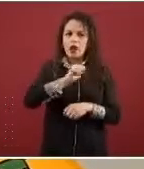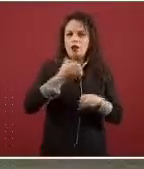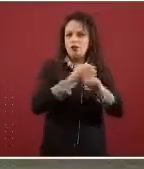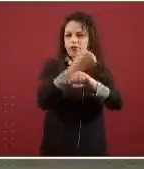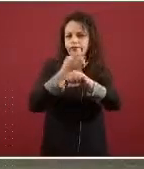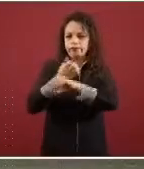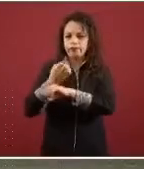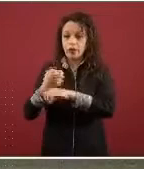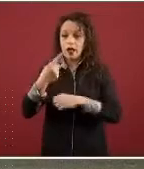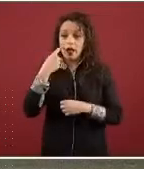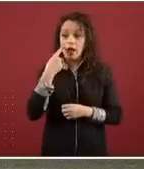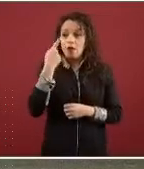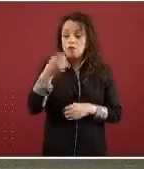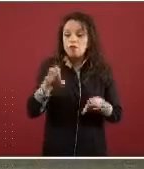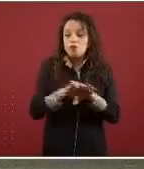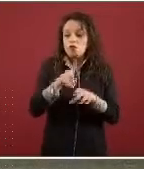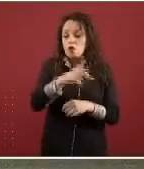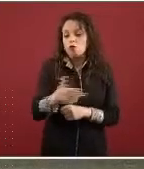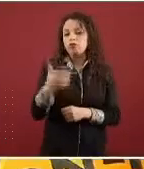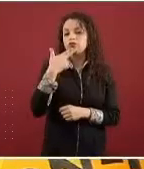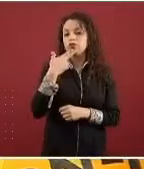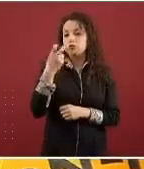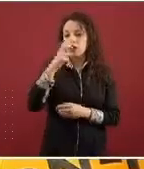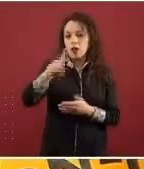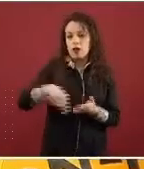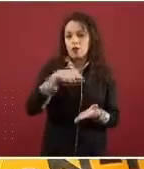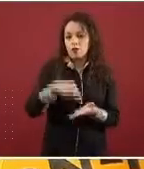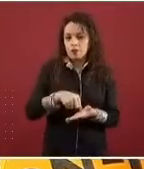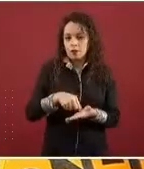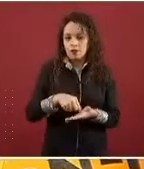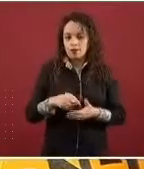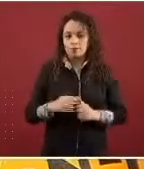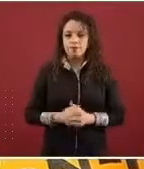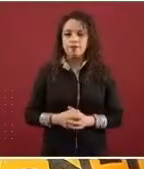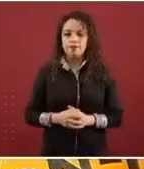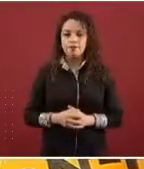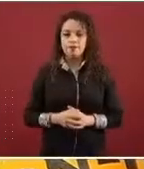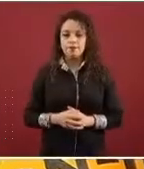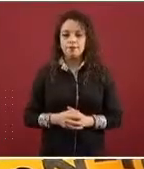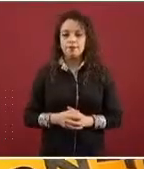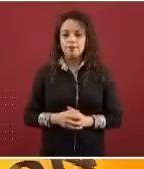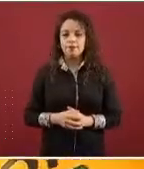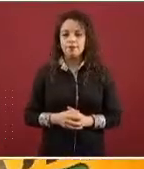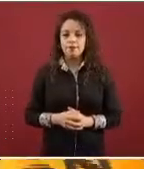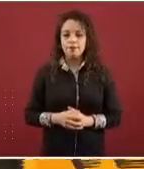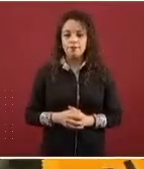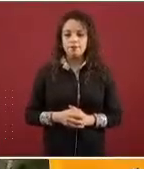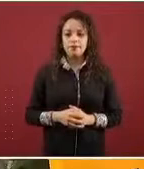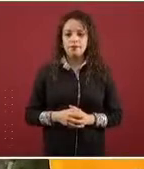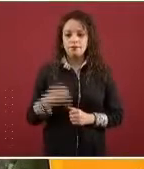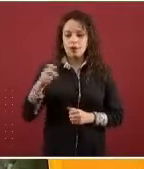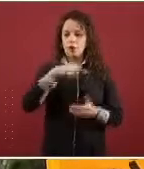para que vean todo el funcionamiento del centro y pueda uno estar en contacto y